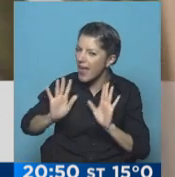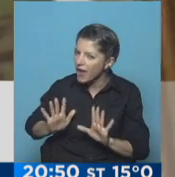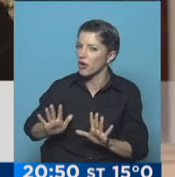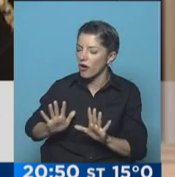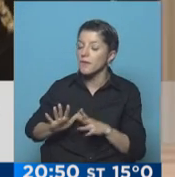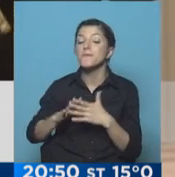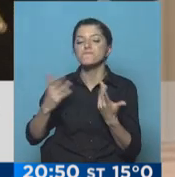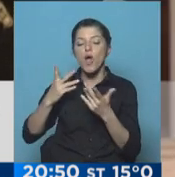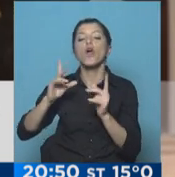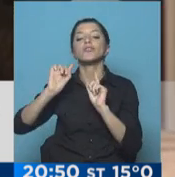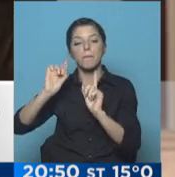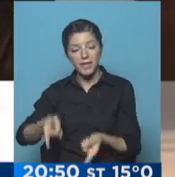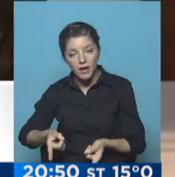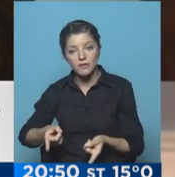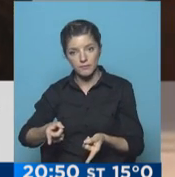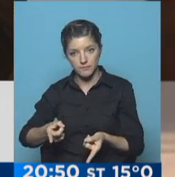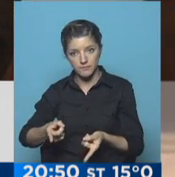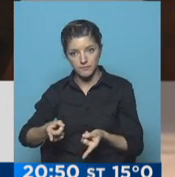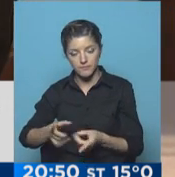Y sobre todo también